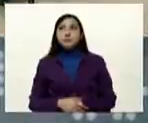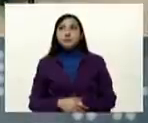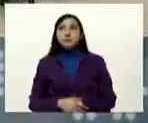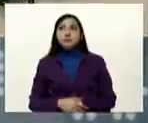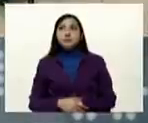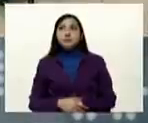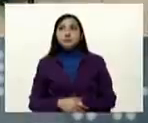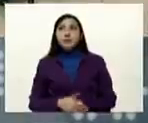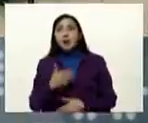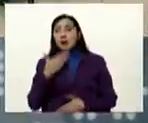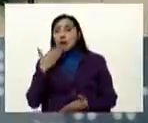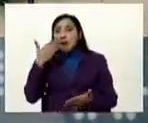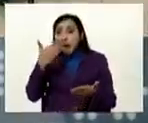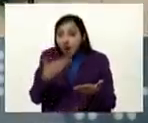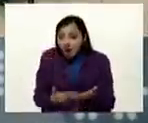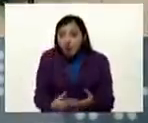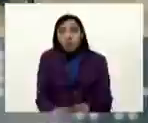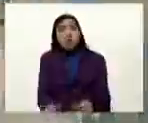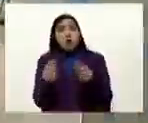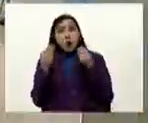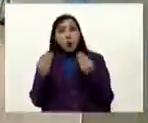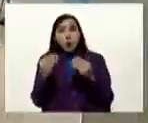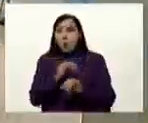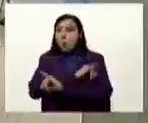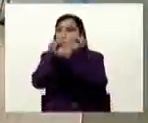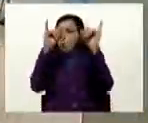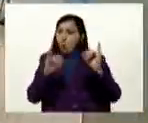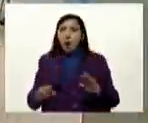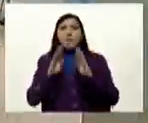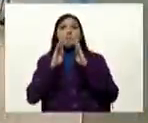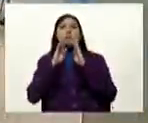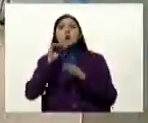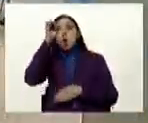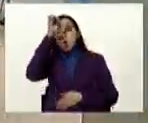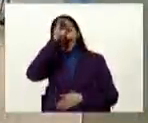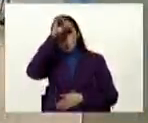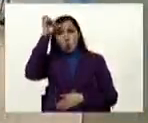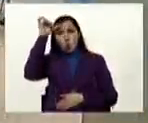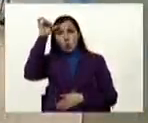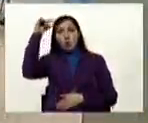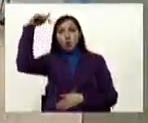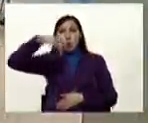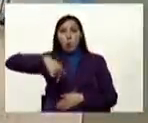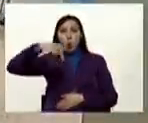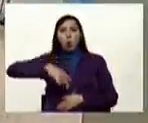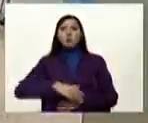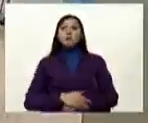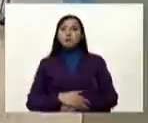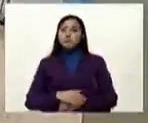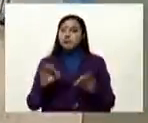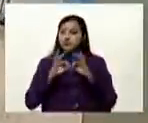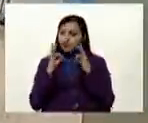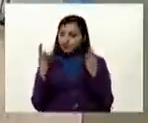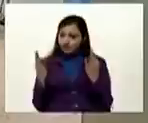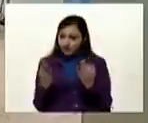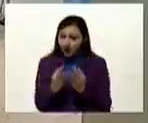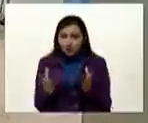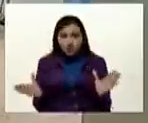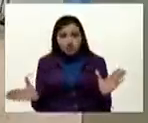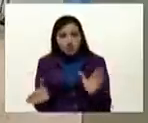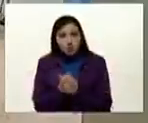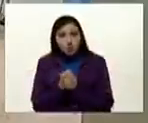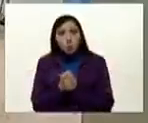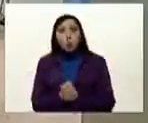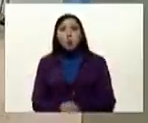Gracias, presidente. Muchísimas gracias. Feliz y bendecido domingo. Domingo, bueno, de estar en familia, de unión familiar y